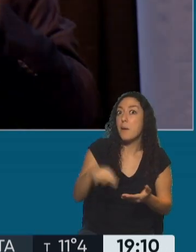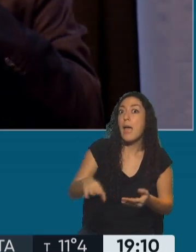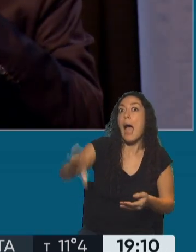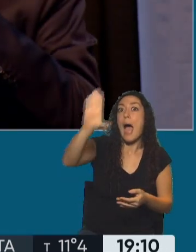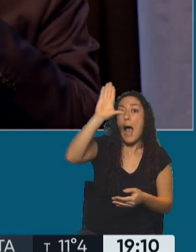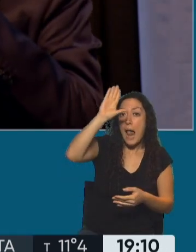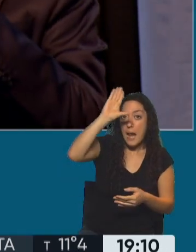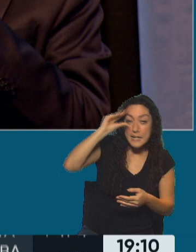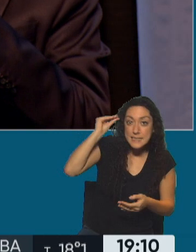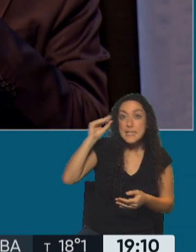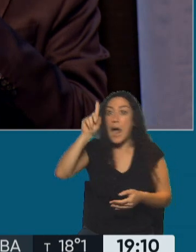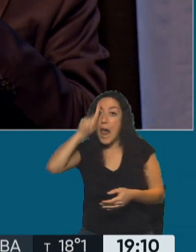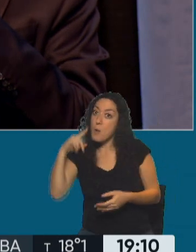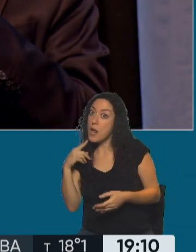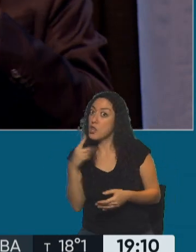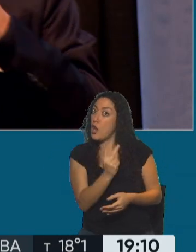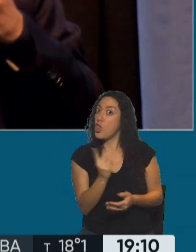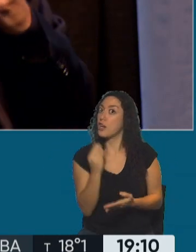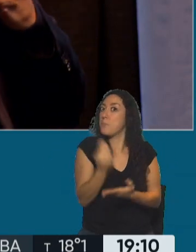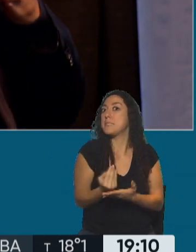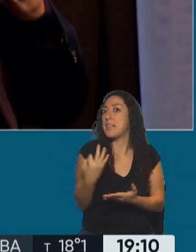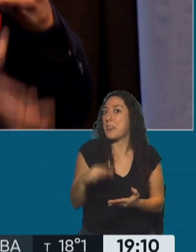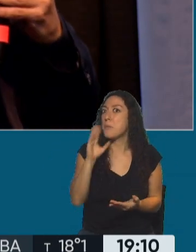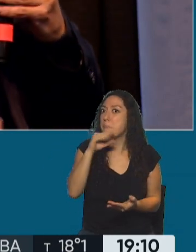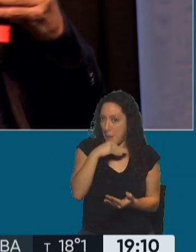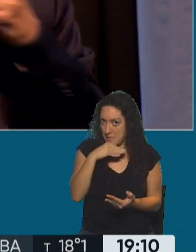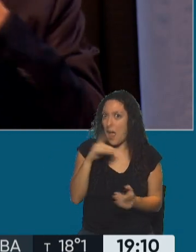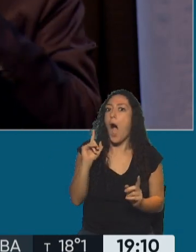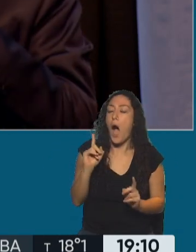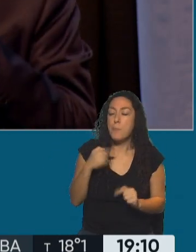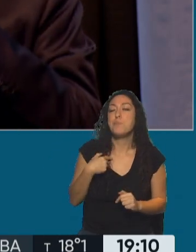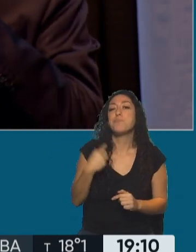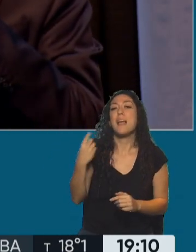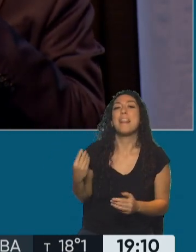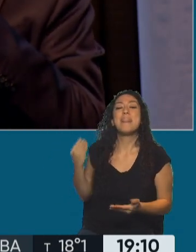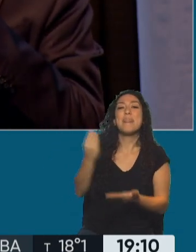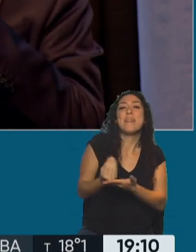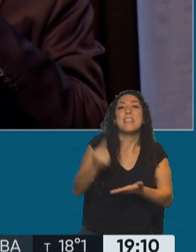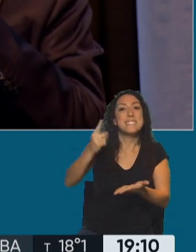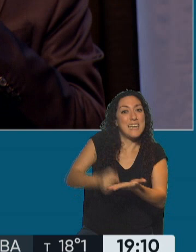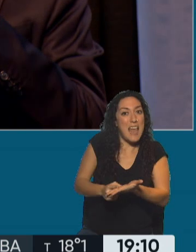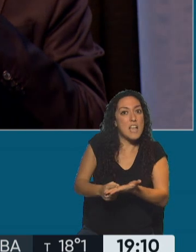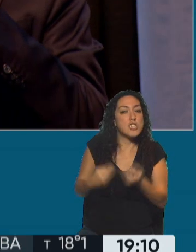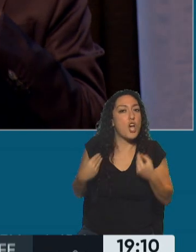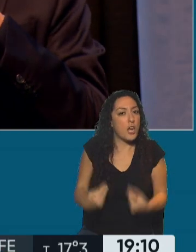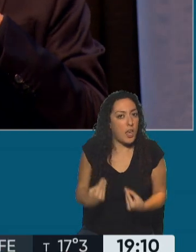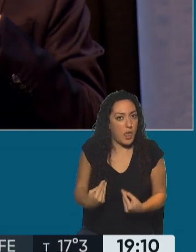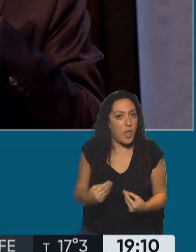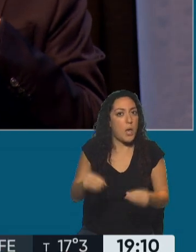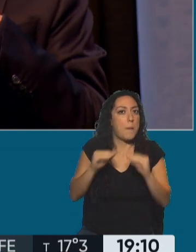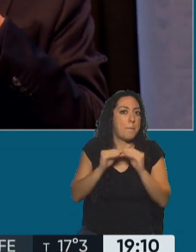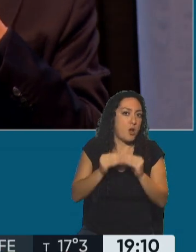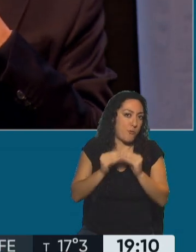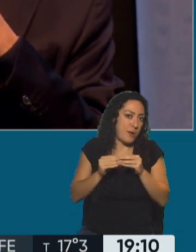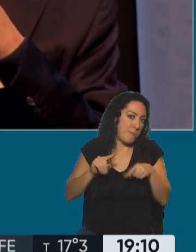vicepresidenta Cristina Fernández de Kirchner. Ahora, ¿nos podemos dar cuenta con esta designación que esta pelea es, o este problema es